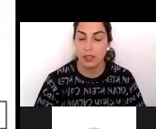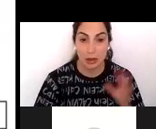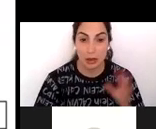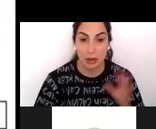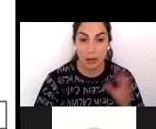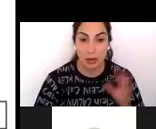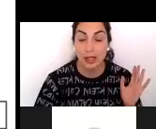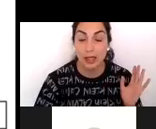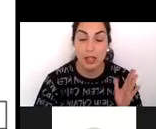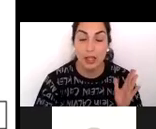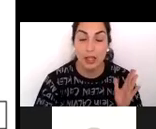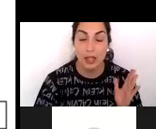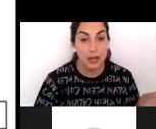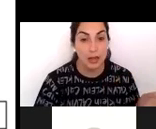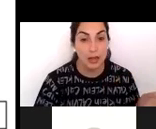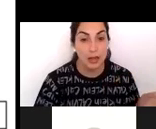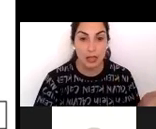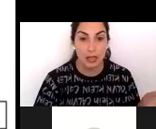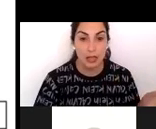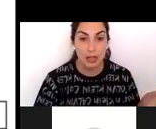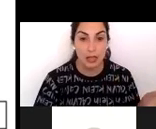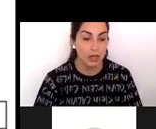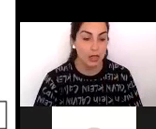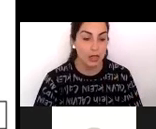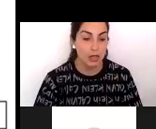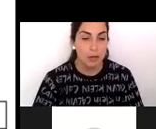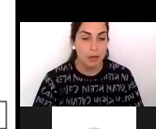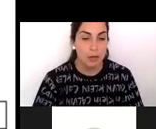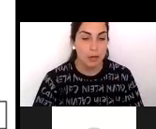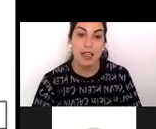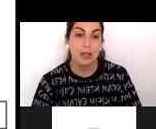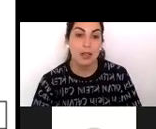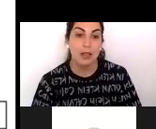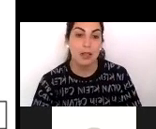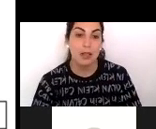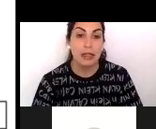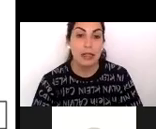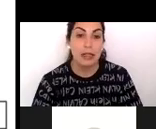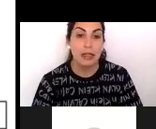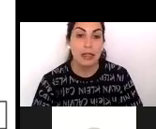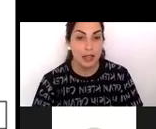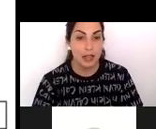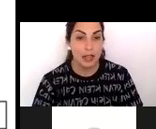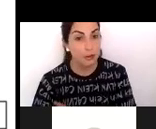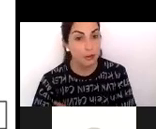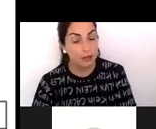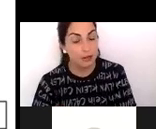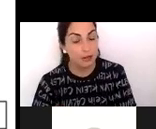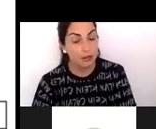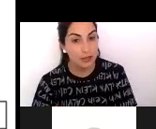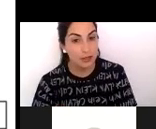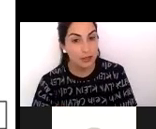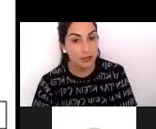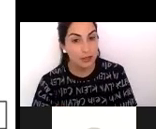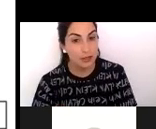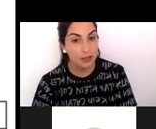Principalmente cabros, es un chilenismo, o decir, pertenece al lenguaje informal